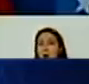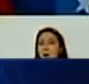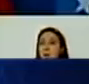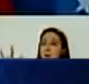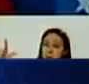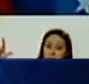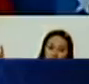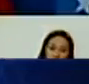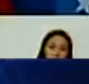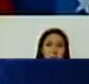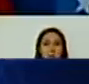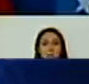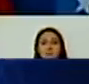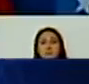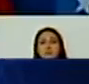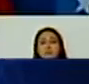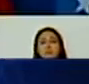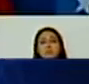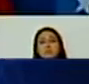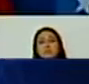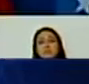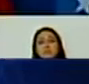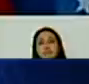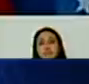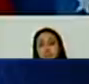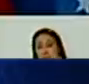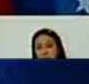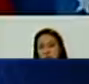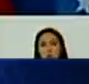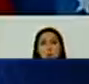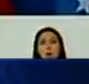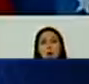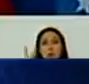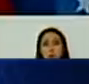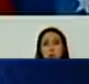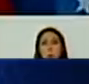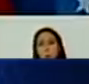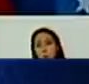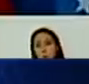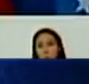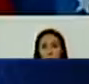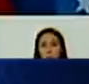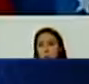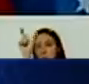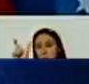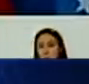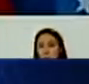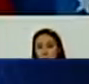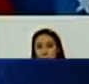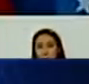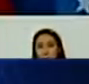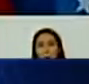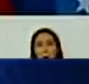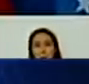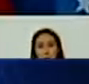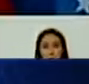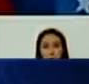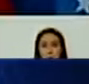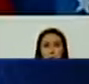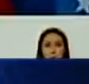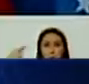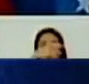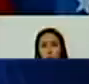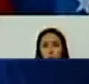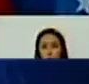a tierra. Los detenidos son Juan Esteban Rojas Colmenares, piloto, y Cristian